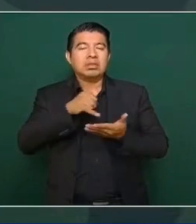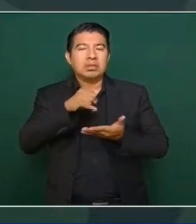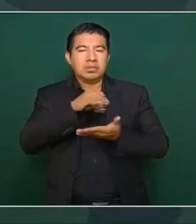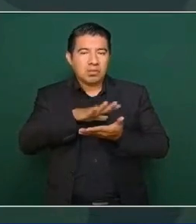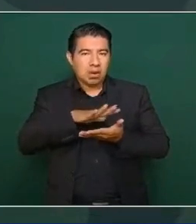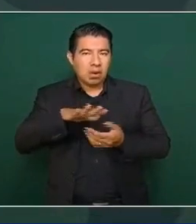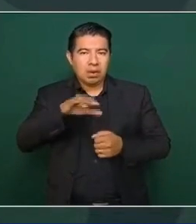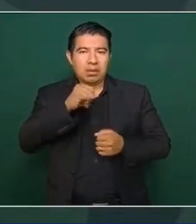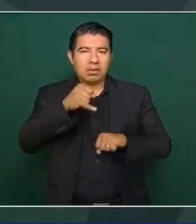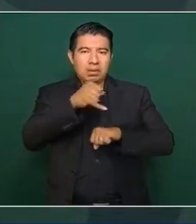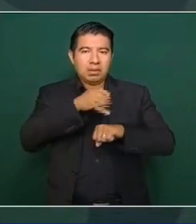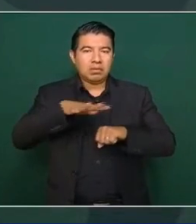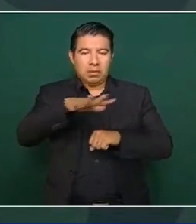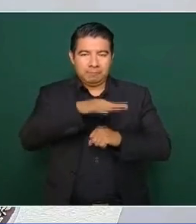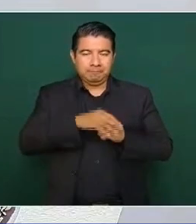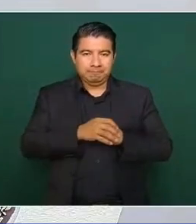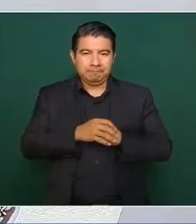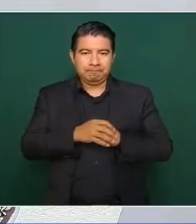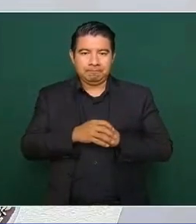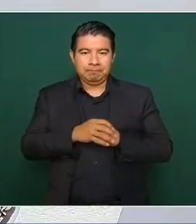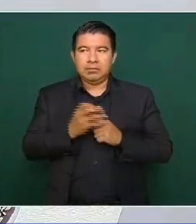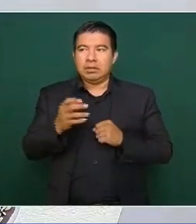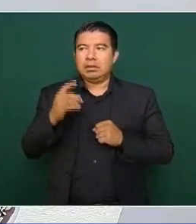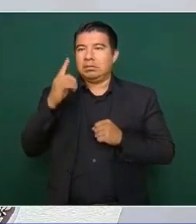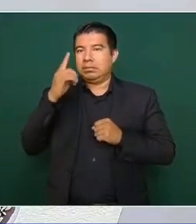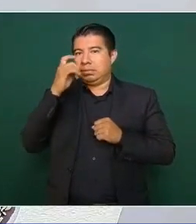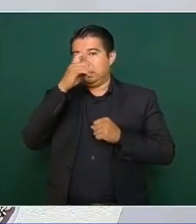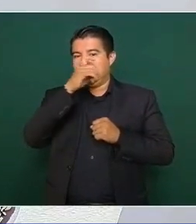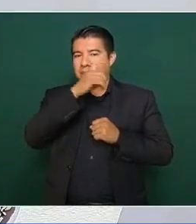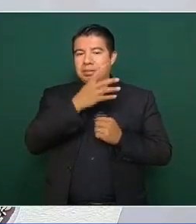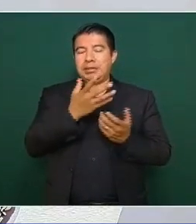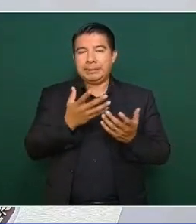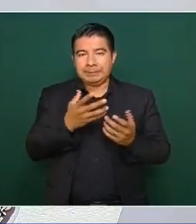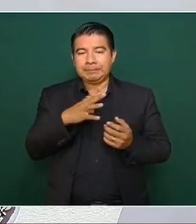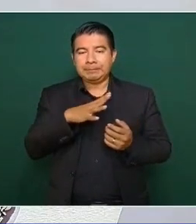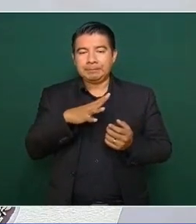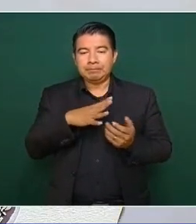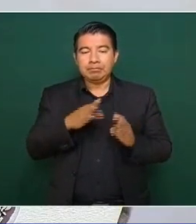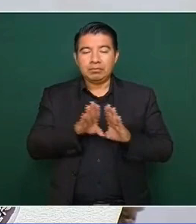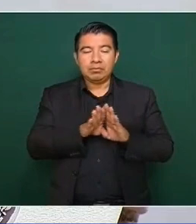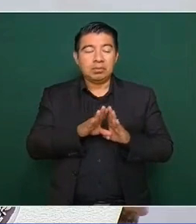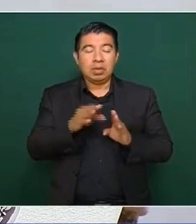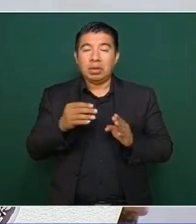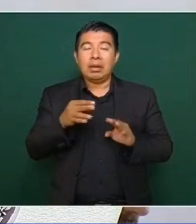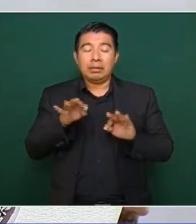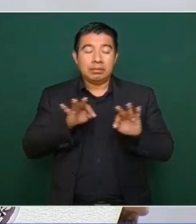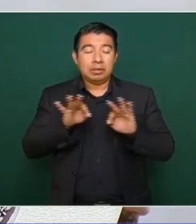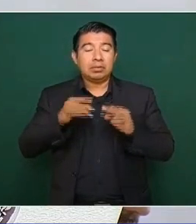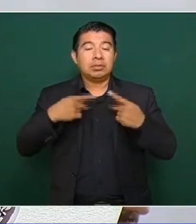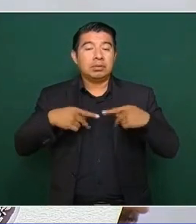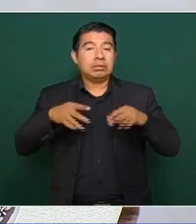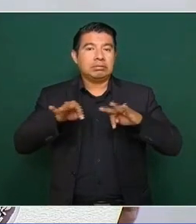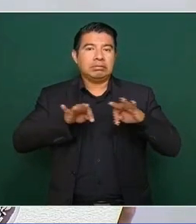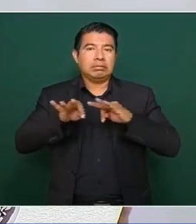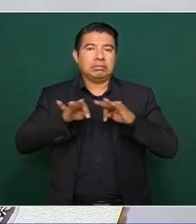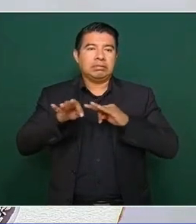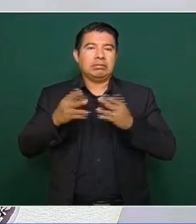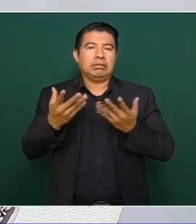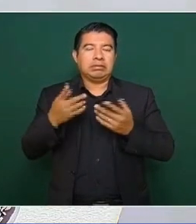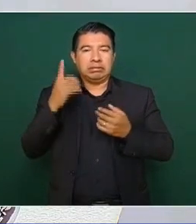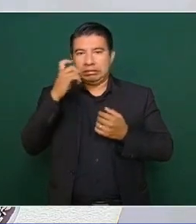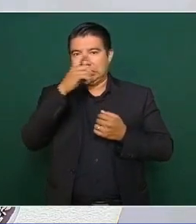alguna dificultad para conseguir fuerza de trabajo,